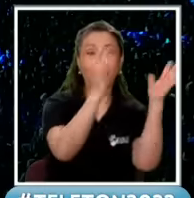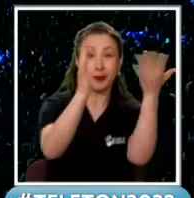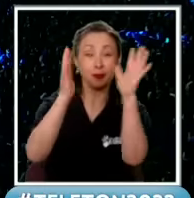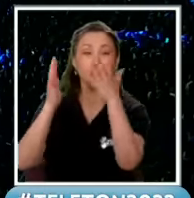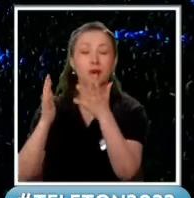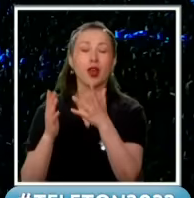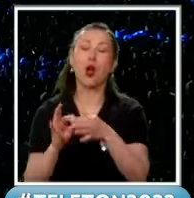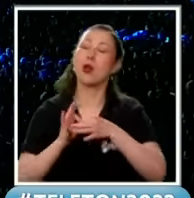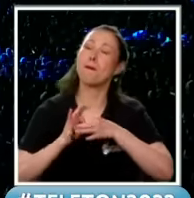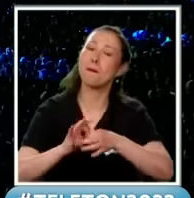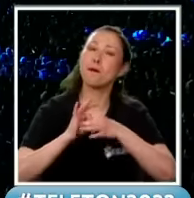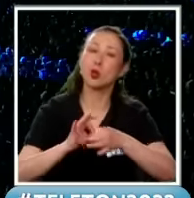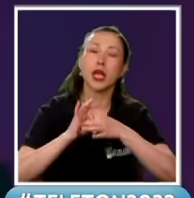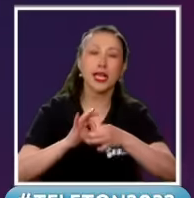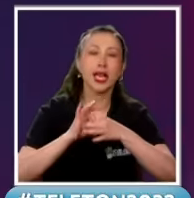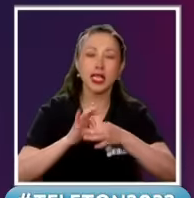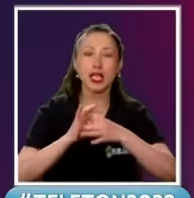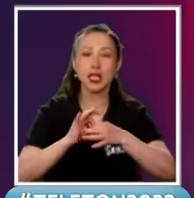Muchas gracias.